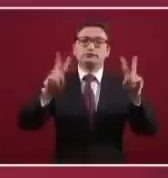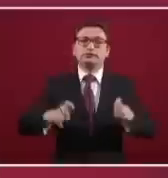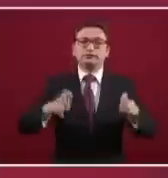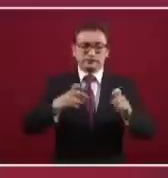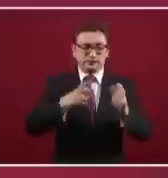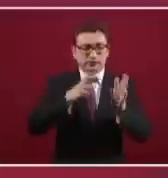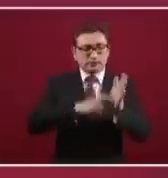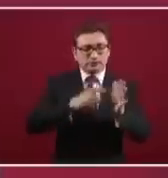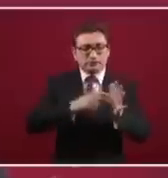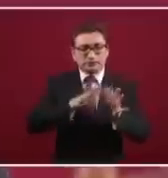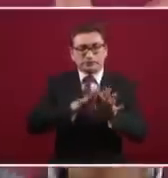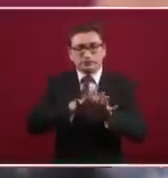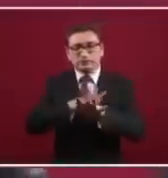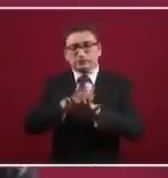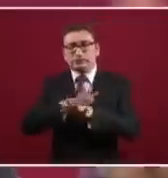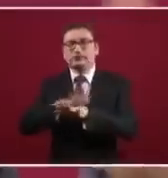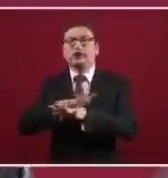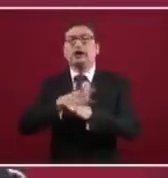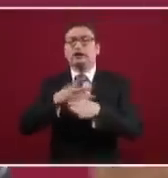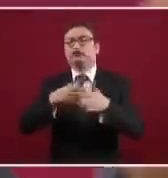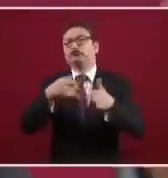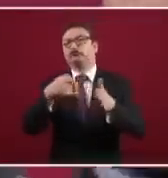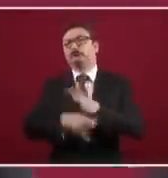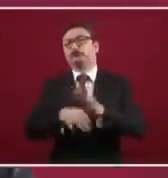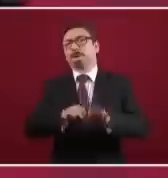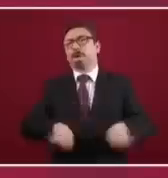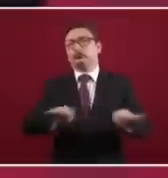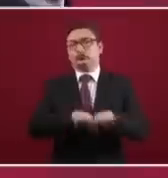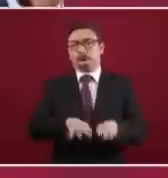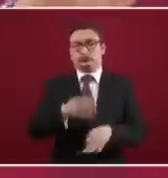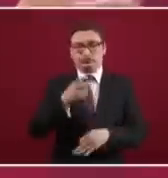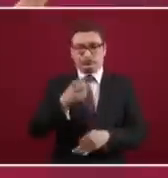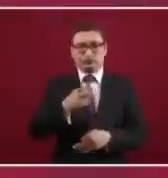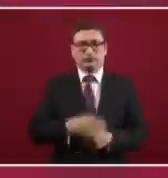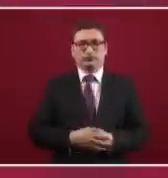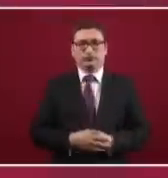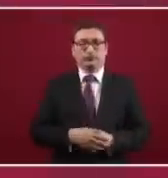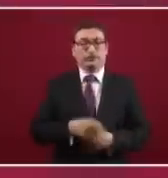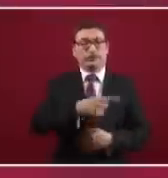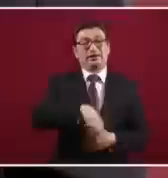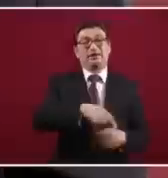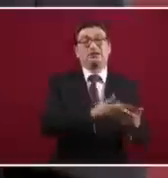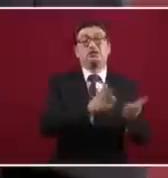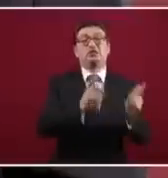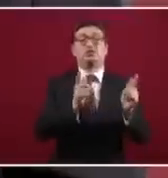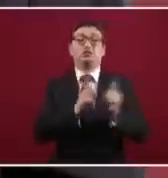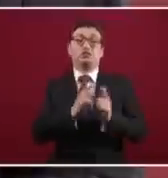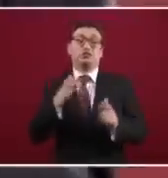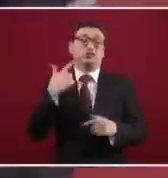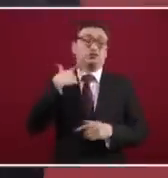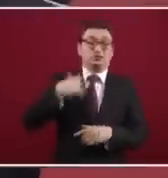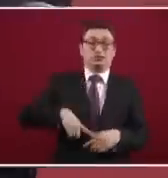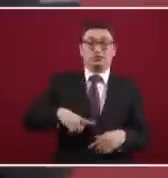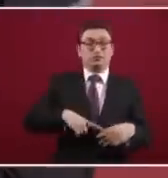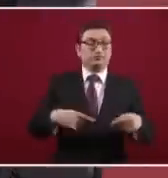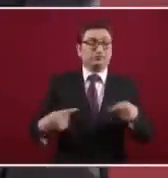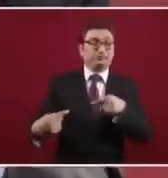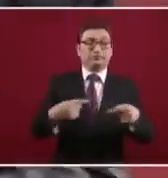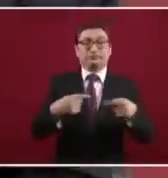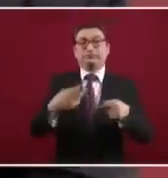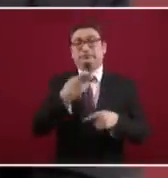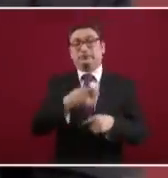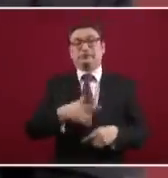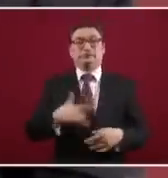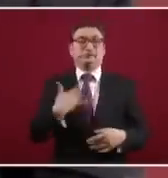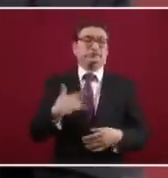reformas. Eso es lo que trae desquiciado a los conservadores, porque en muy poco tiempo